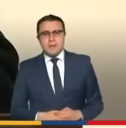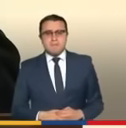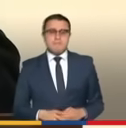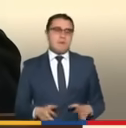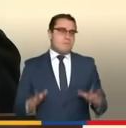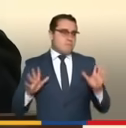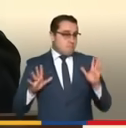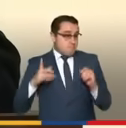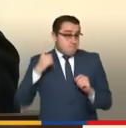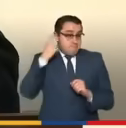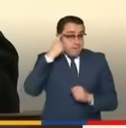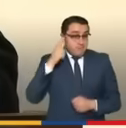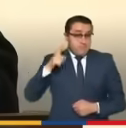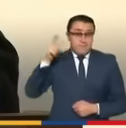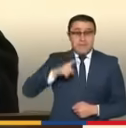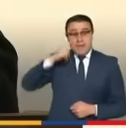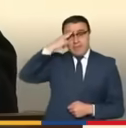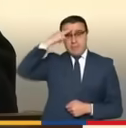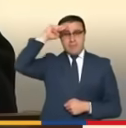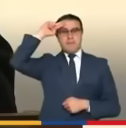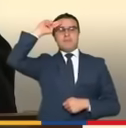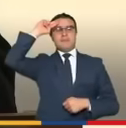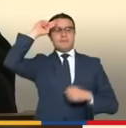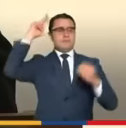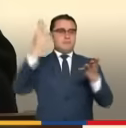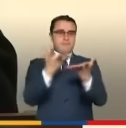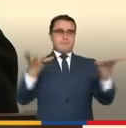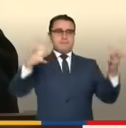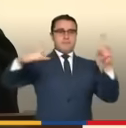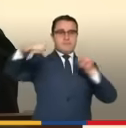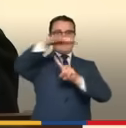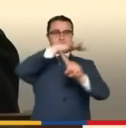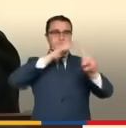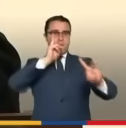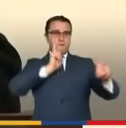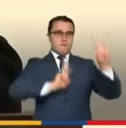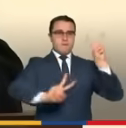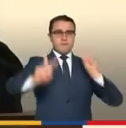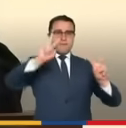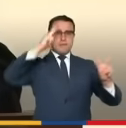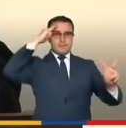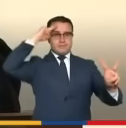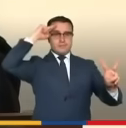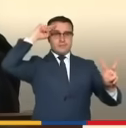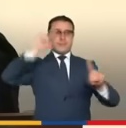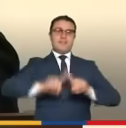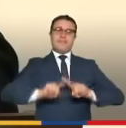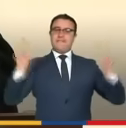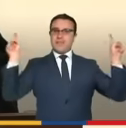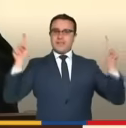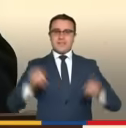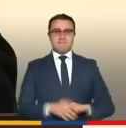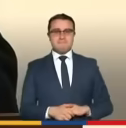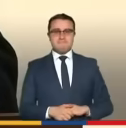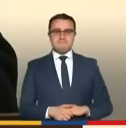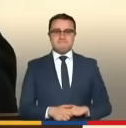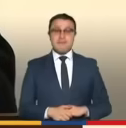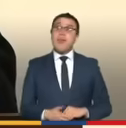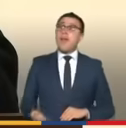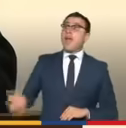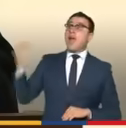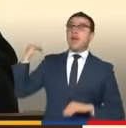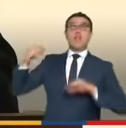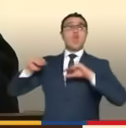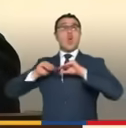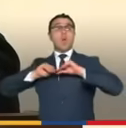de manera diferente. Creo que los problemas de la humanidad, que en lugar de solucionarse como se pregonaba y